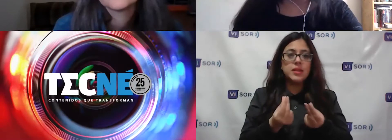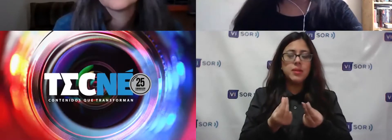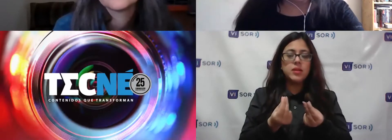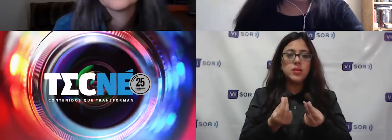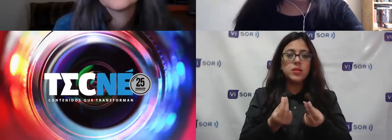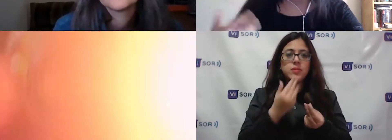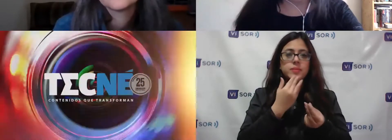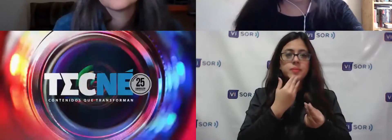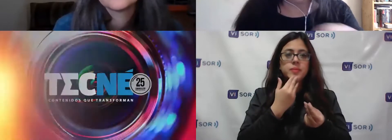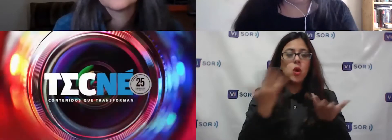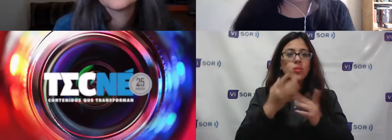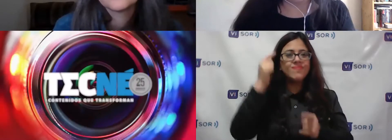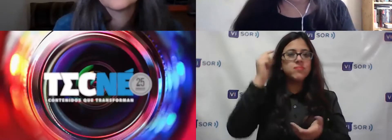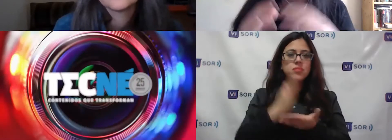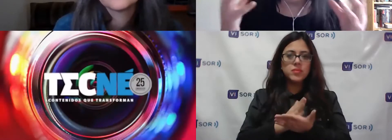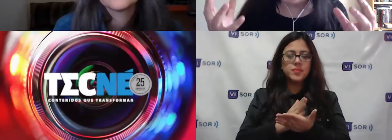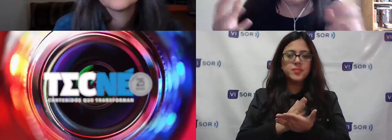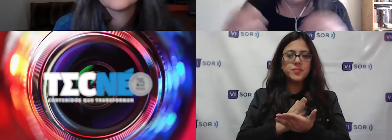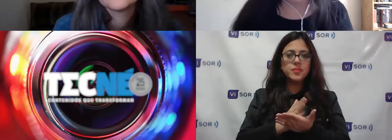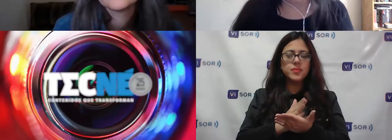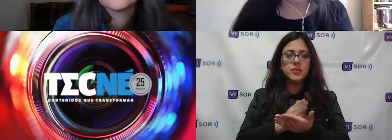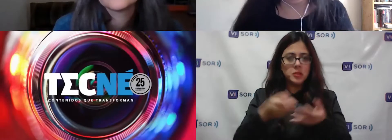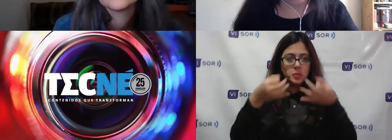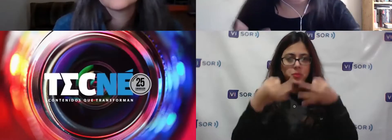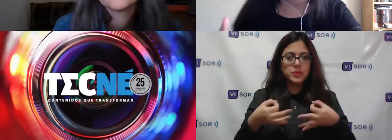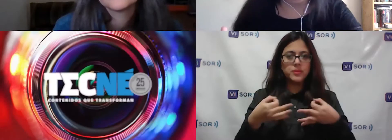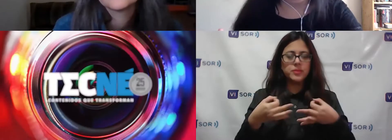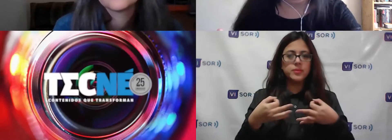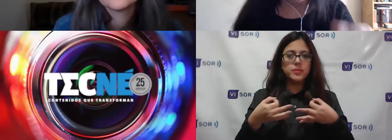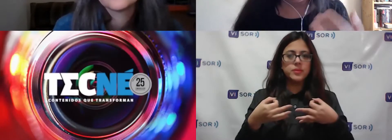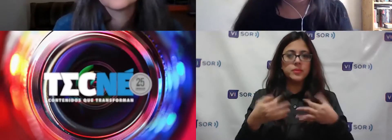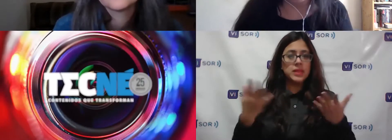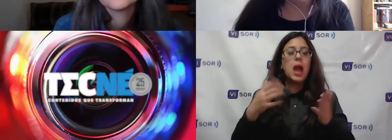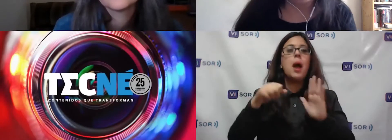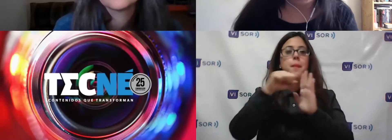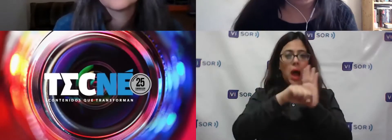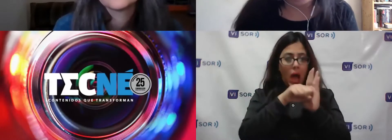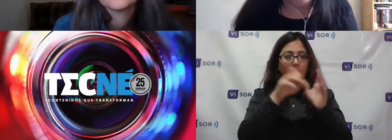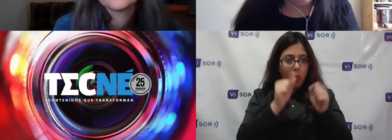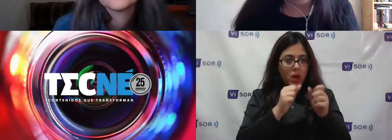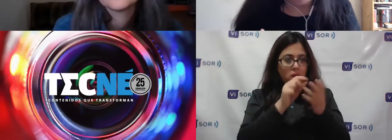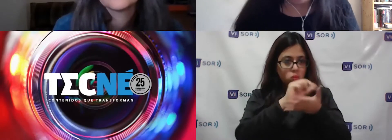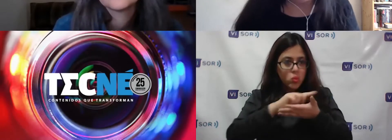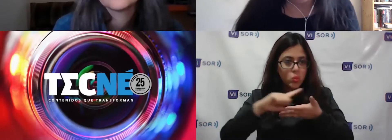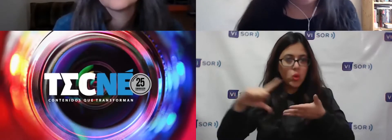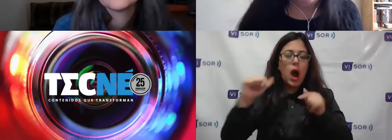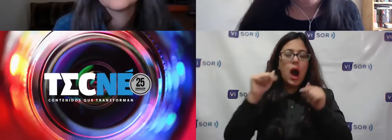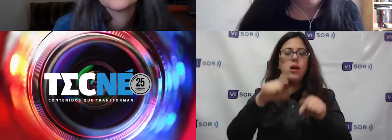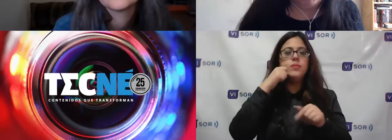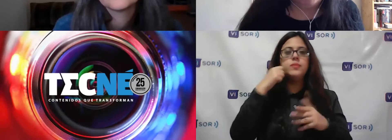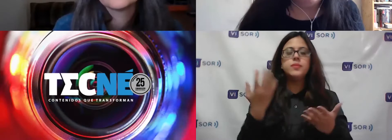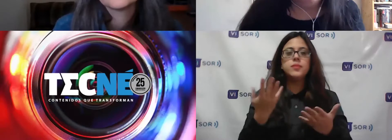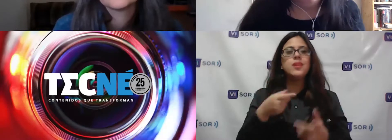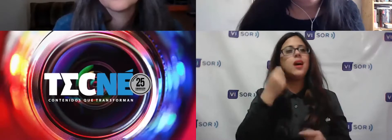tomar decisiones oportunas por así decirlo para que la película avance implicaba implica entender la